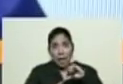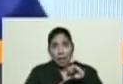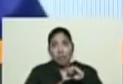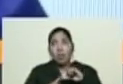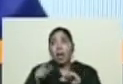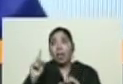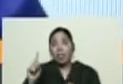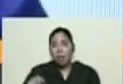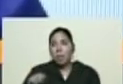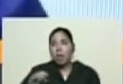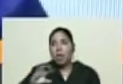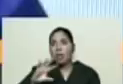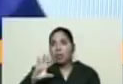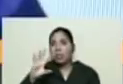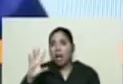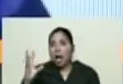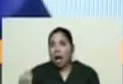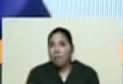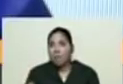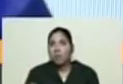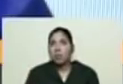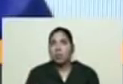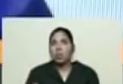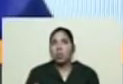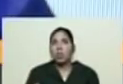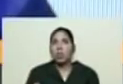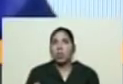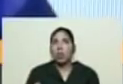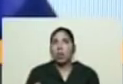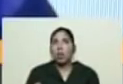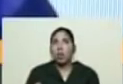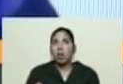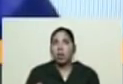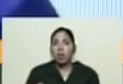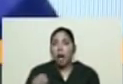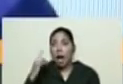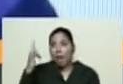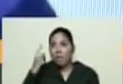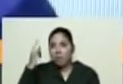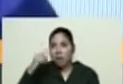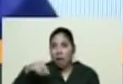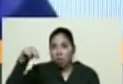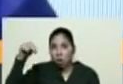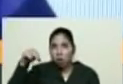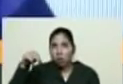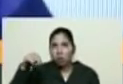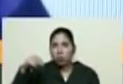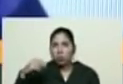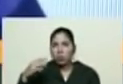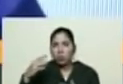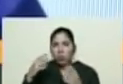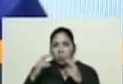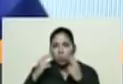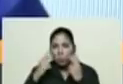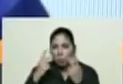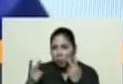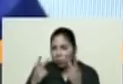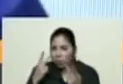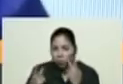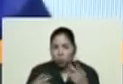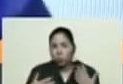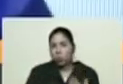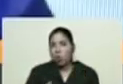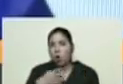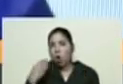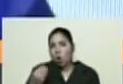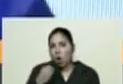Norte, en las guerras también, he visto morir muchos jóvenes en América Latina en esta guerra. He visto